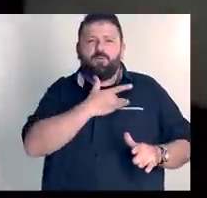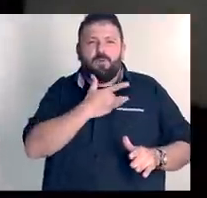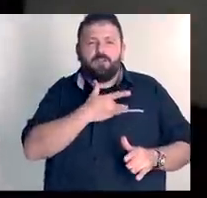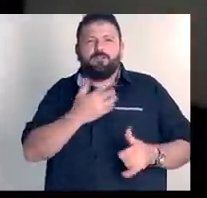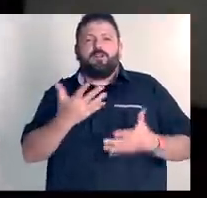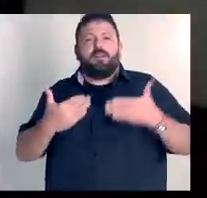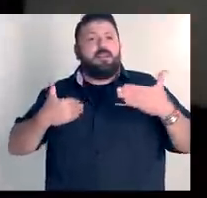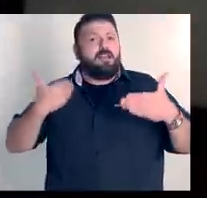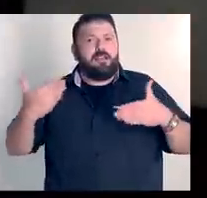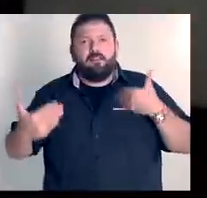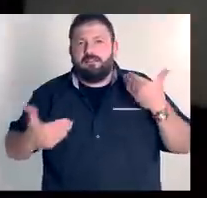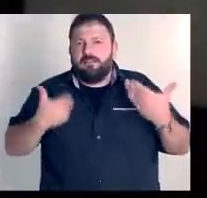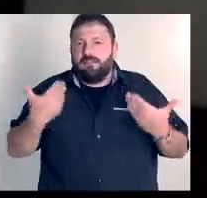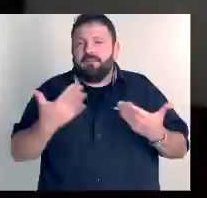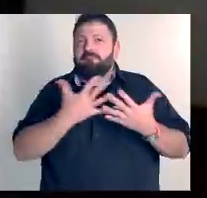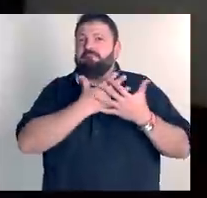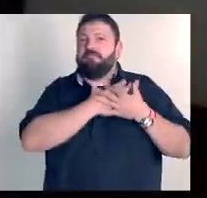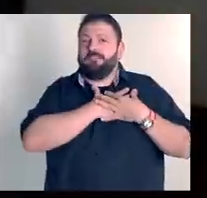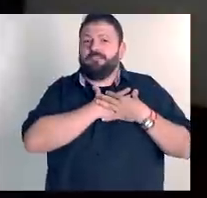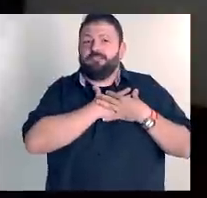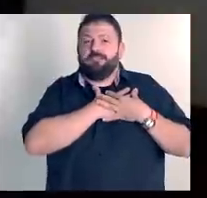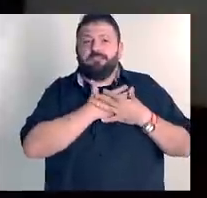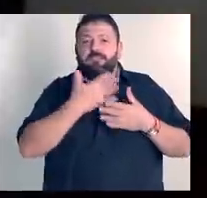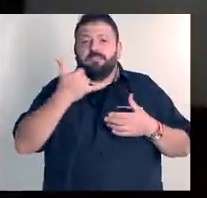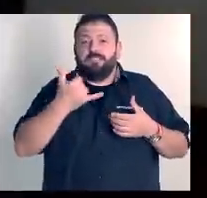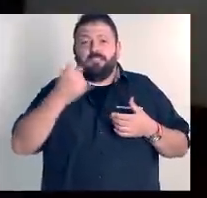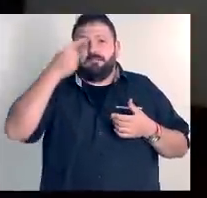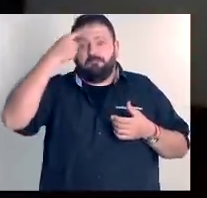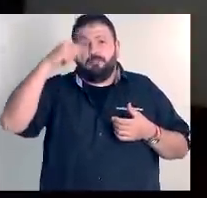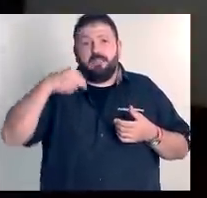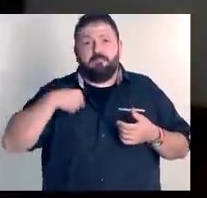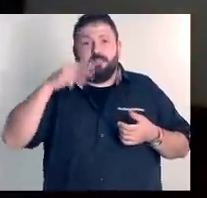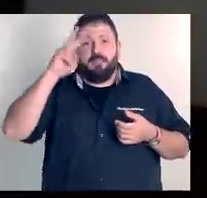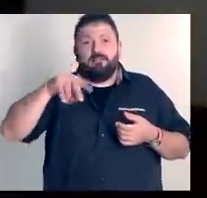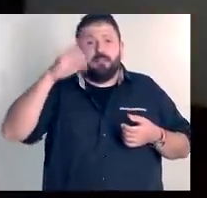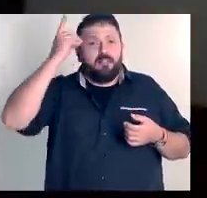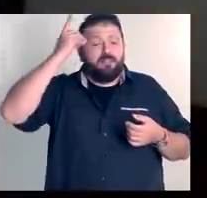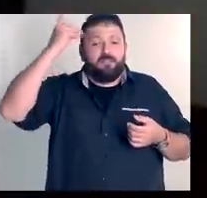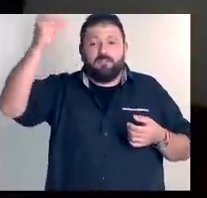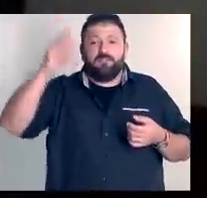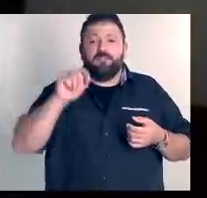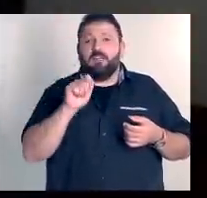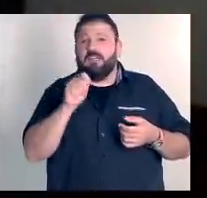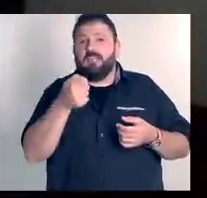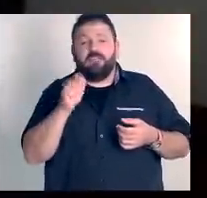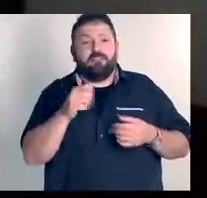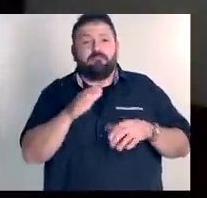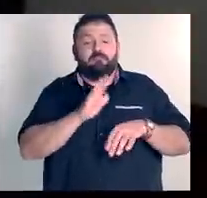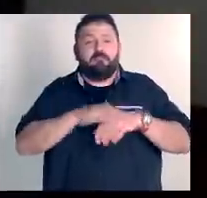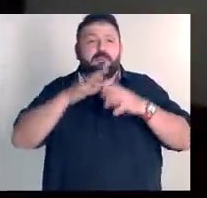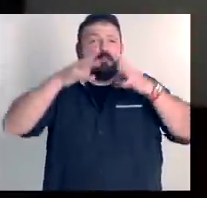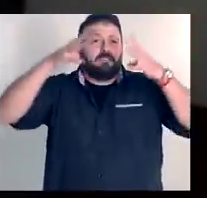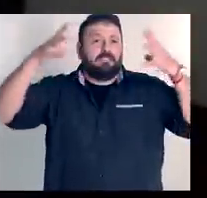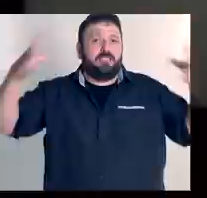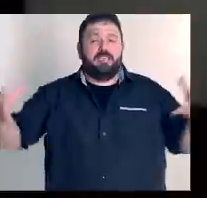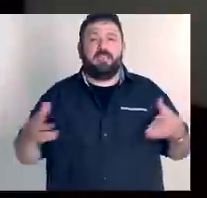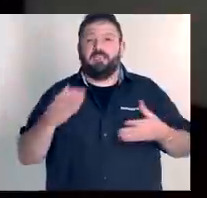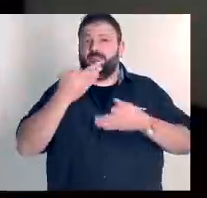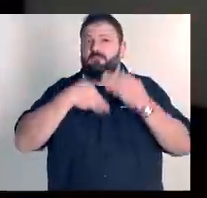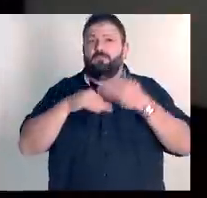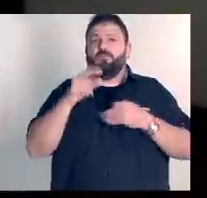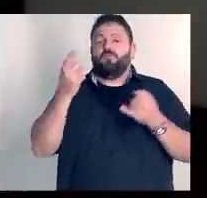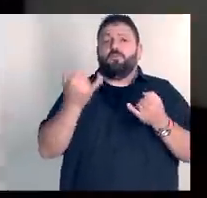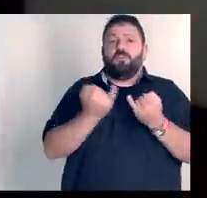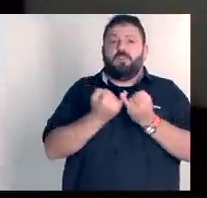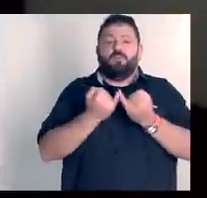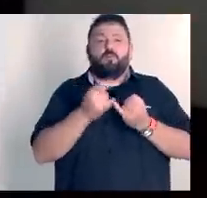amor, y para mí Dios son las llaves más grandes de todo. Cuando tú vas con una